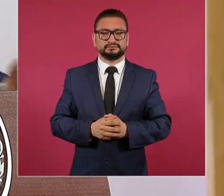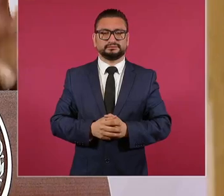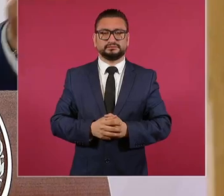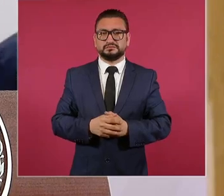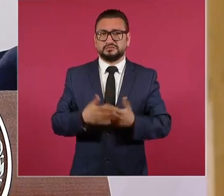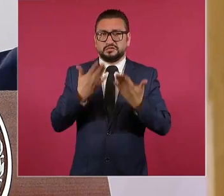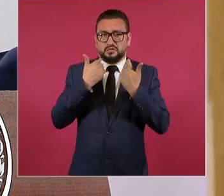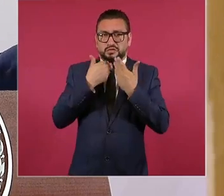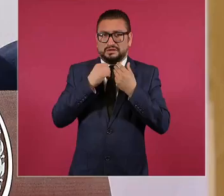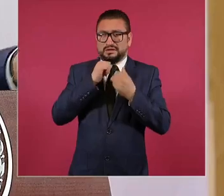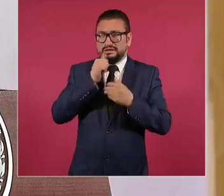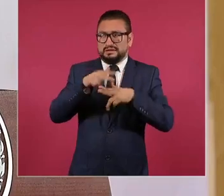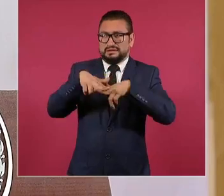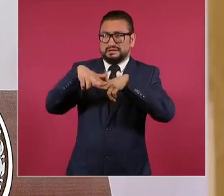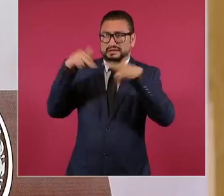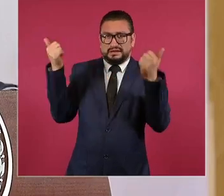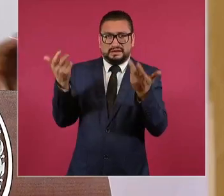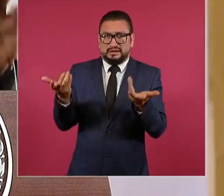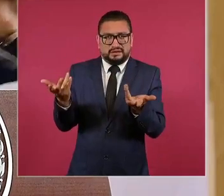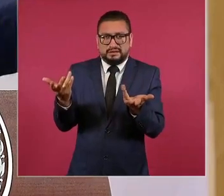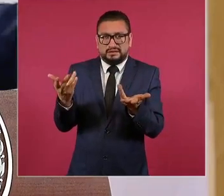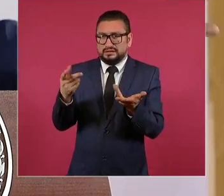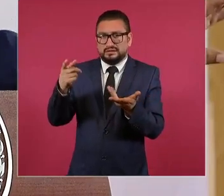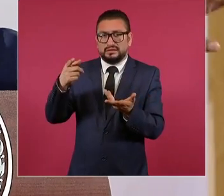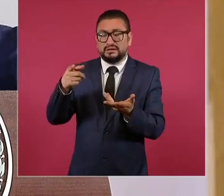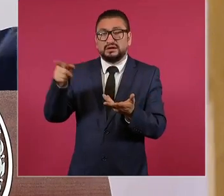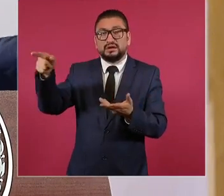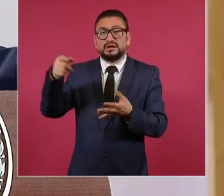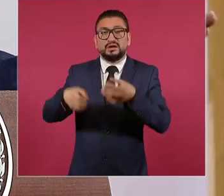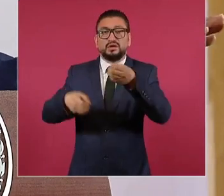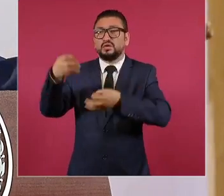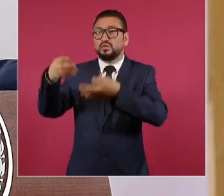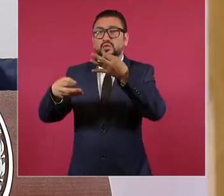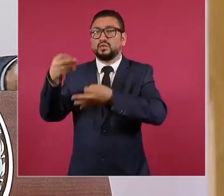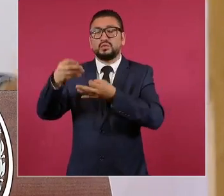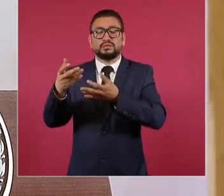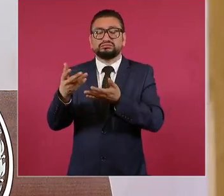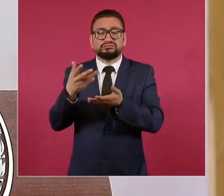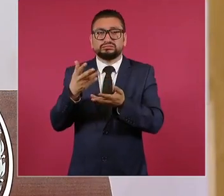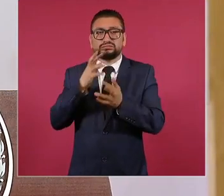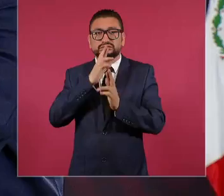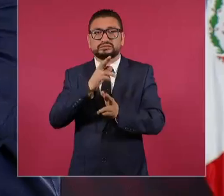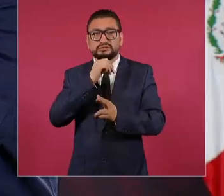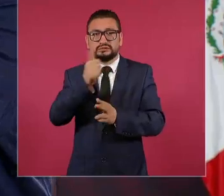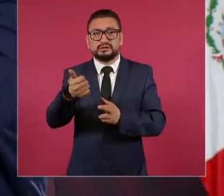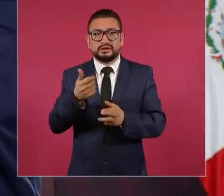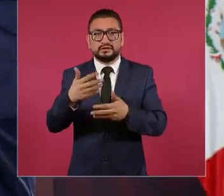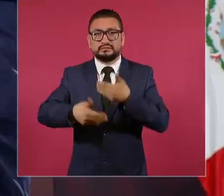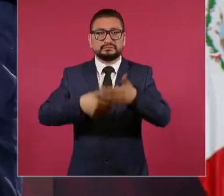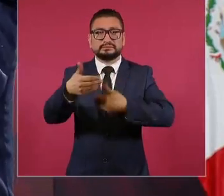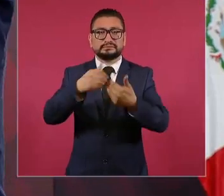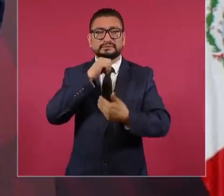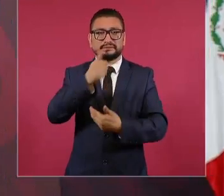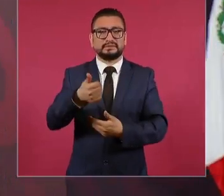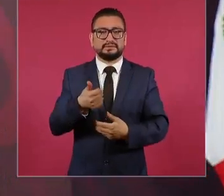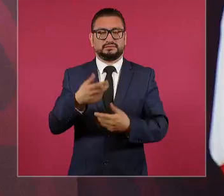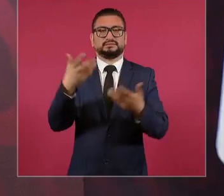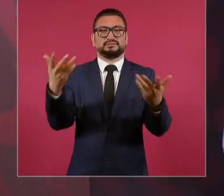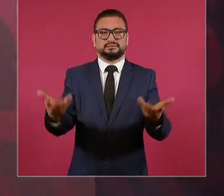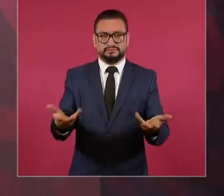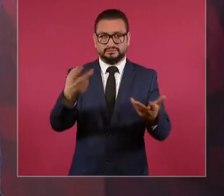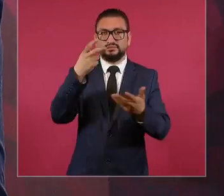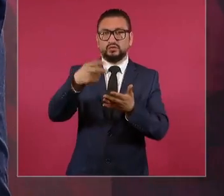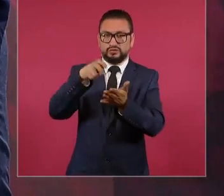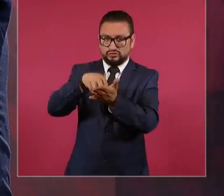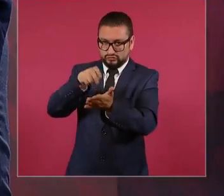Nada, no resuelve nada. Entonces, en la